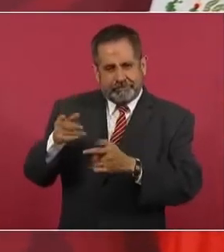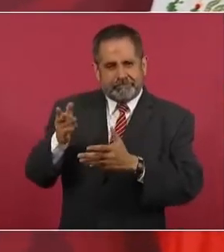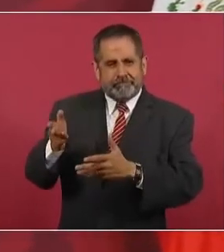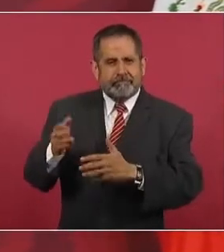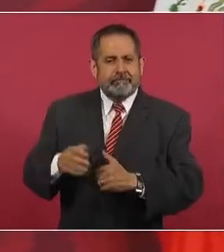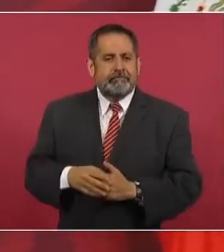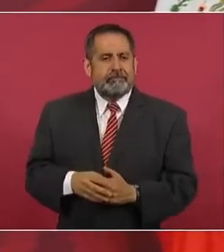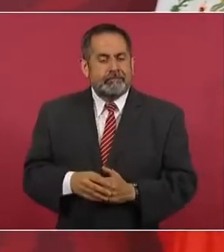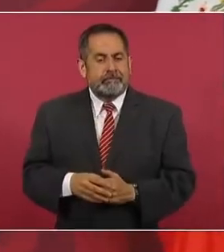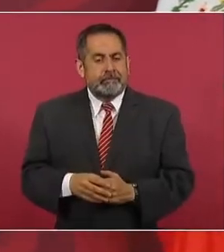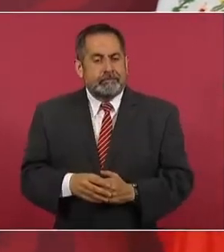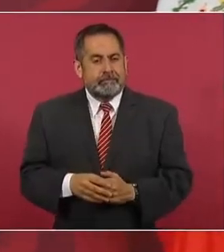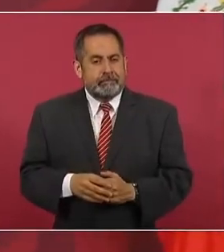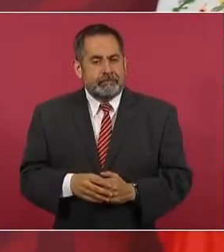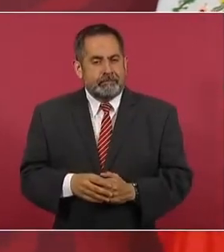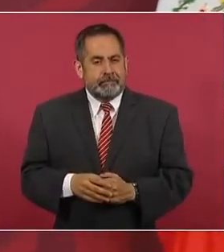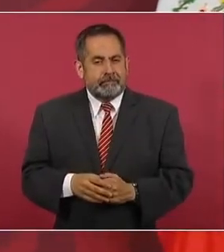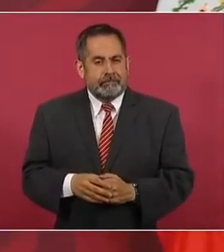A